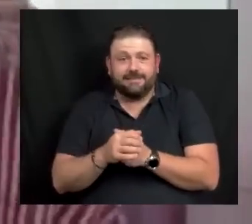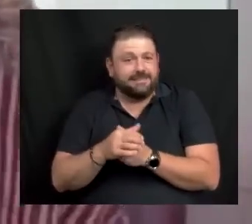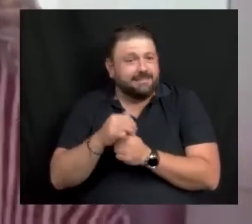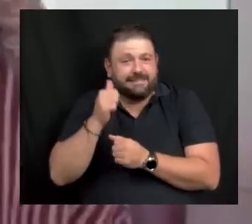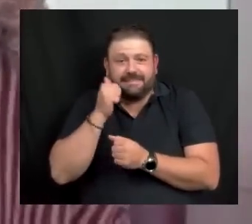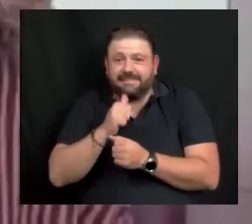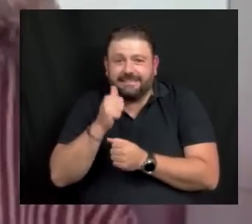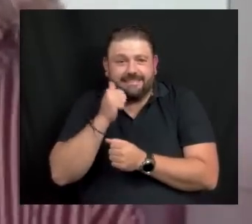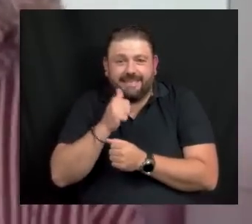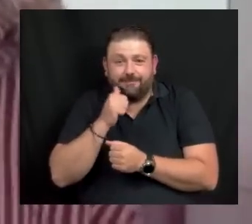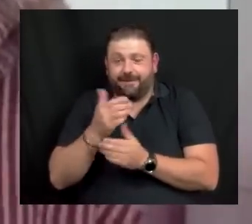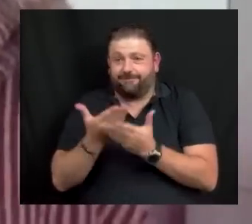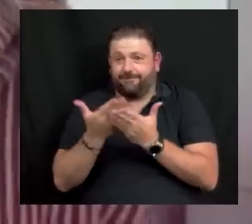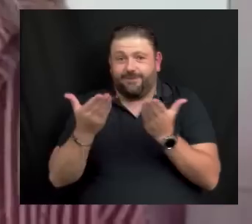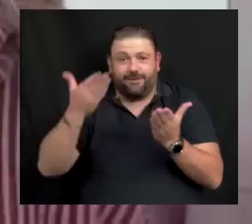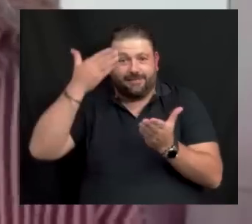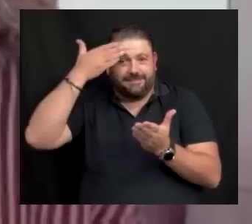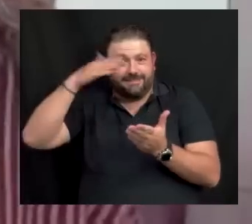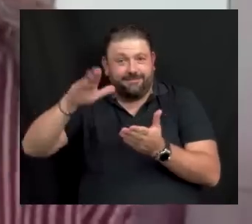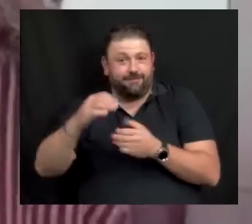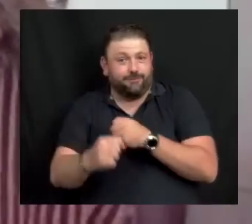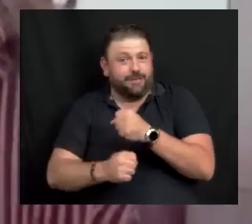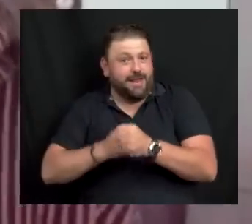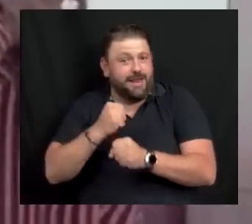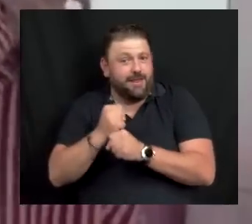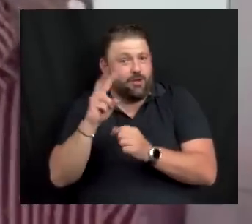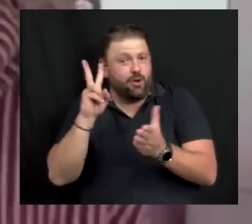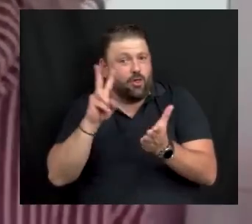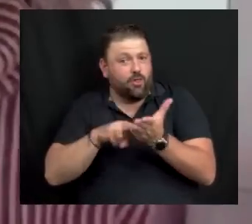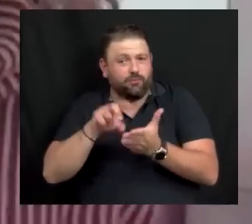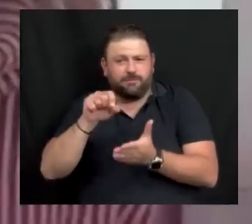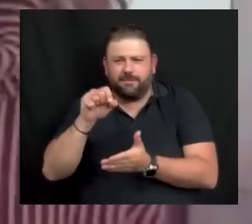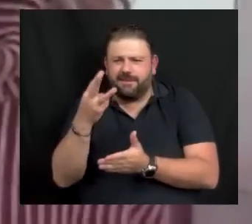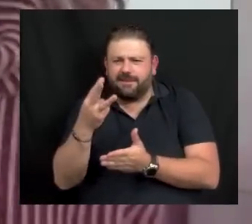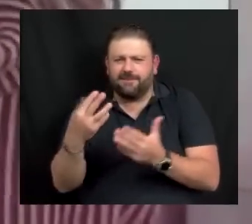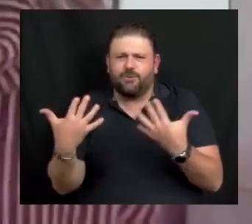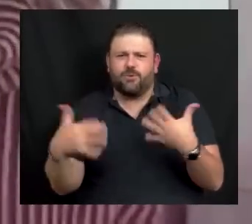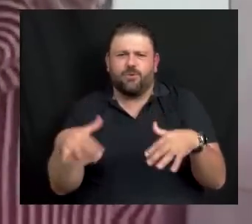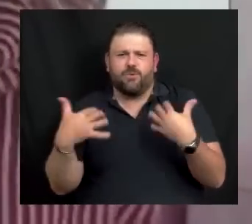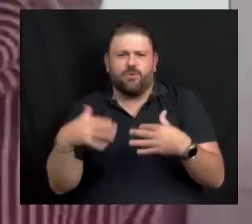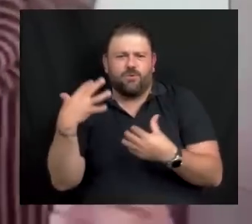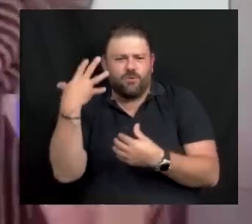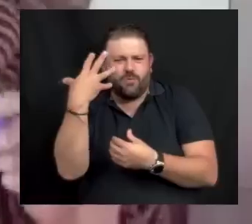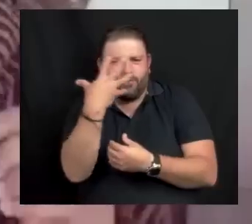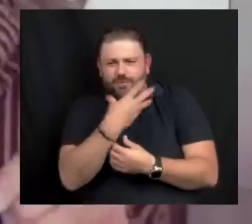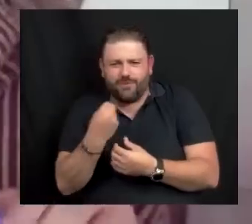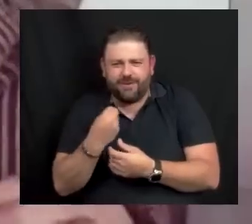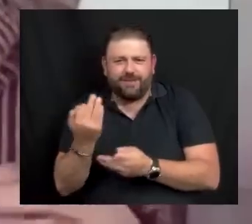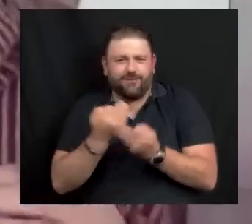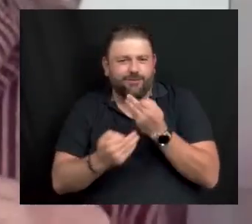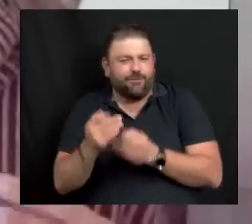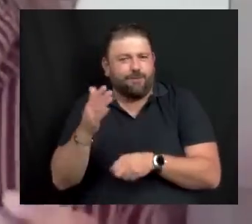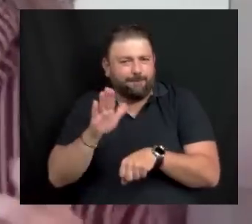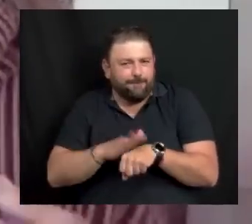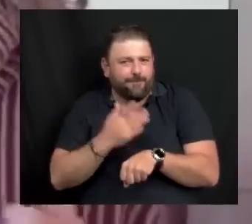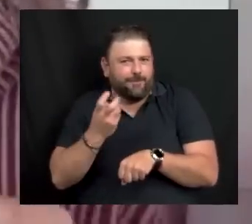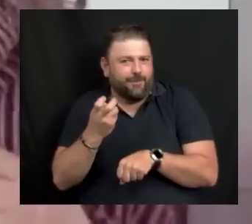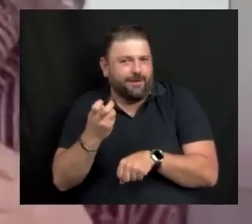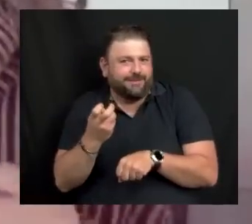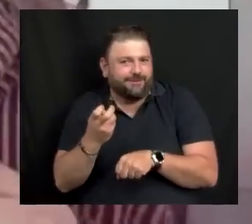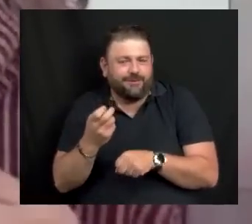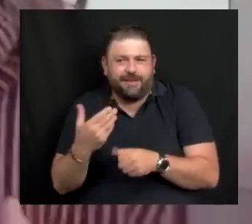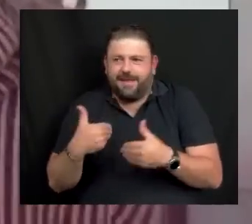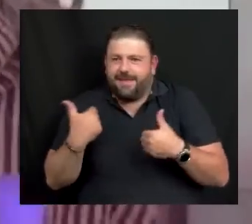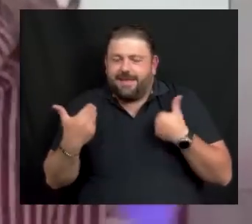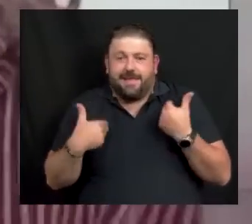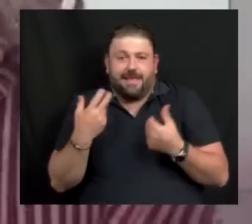¡feliz 2023! Oye, qué espectacular, qué maravilloso poder dar ese salto al 2023.